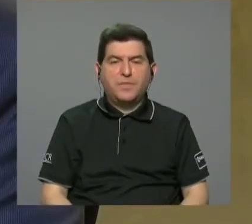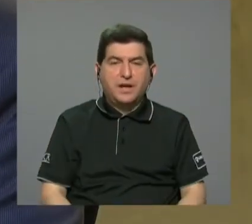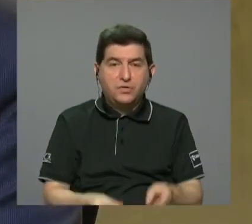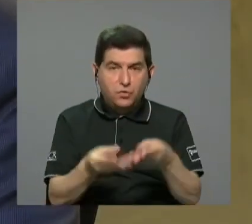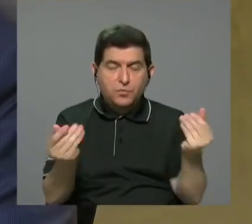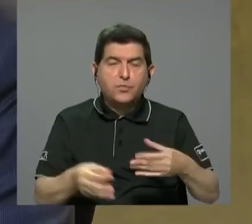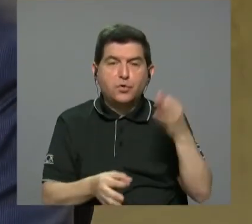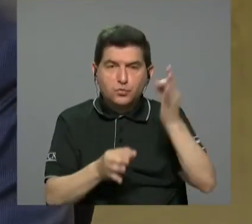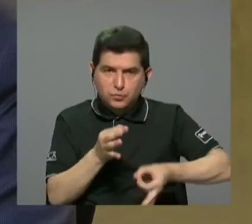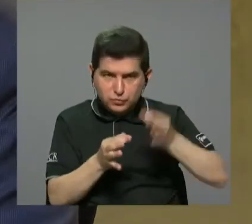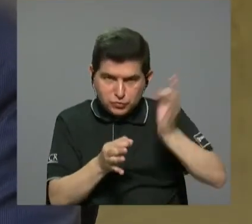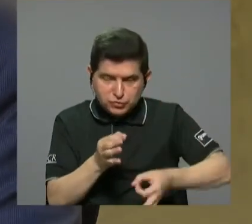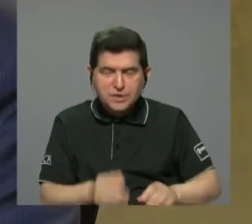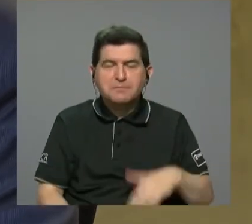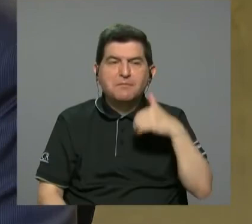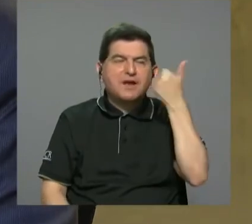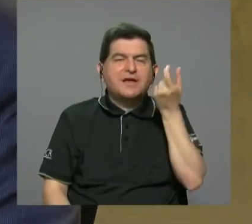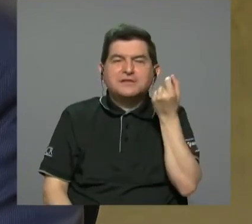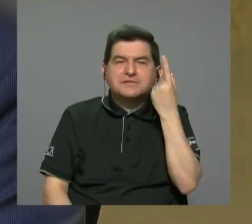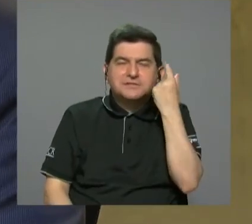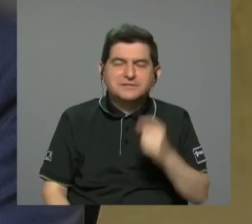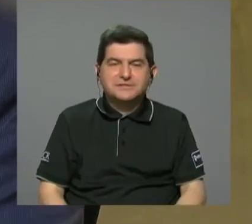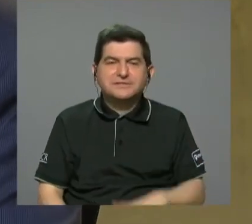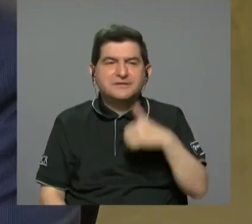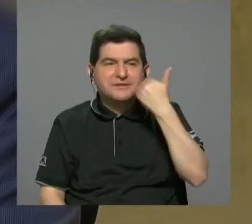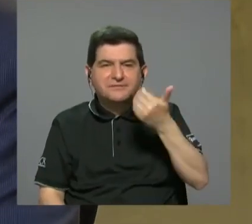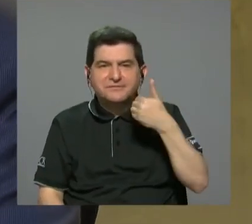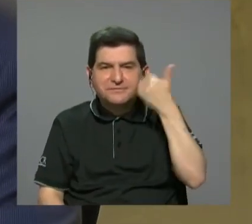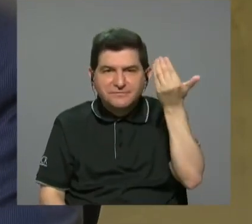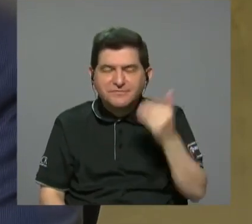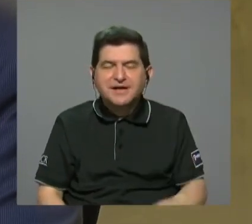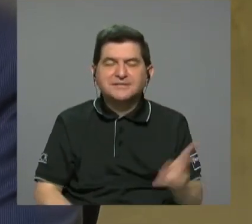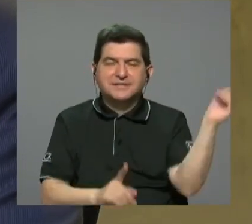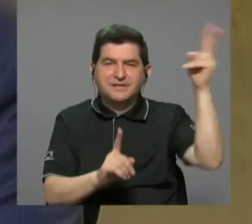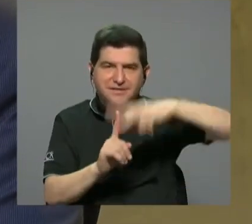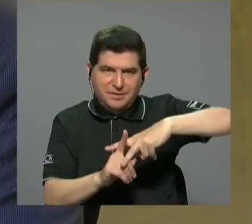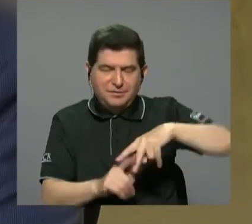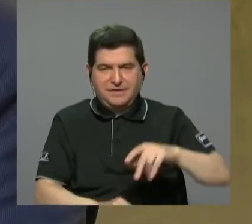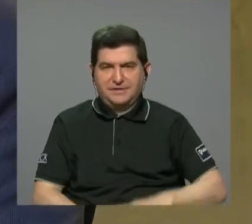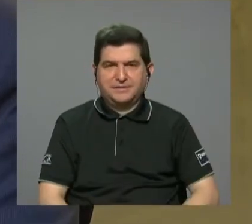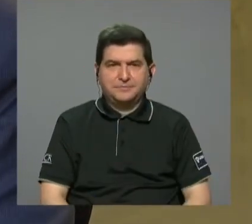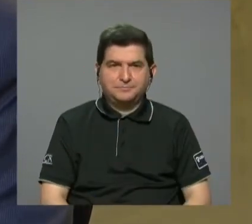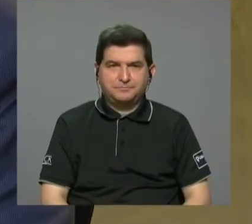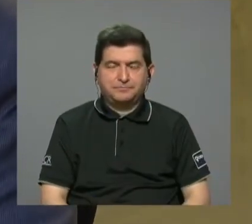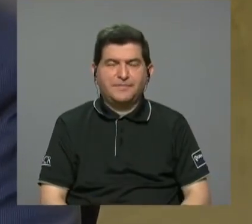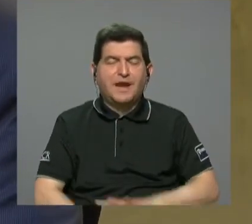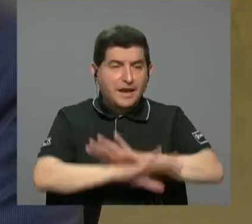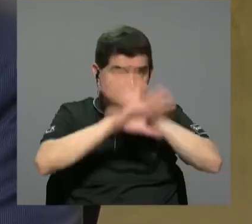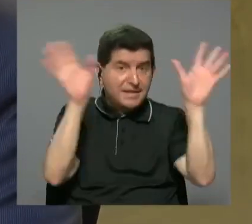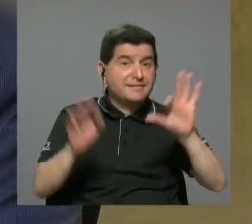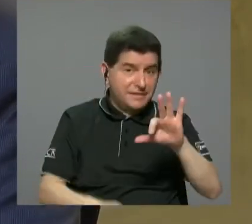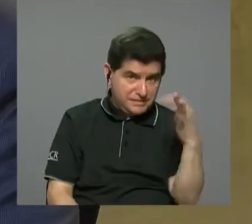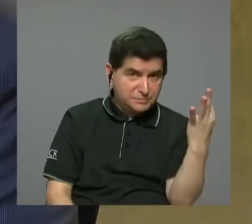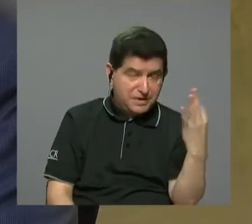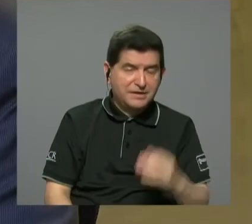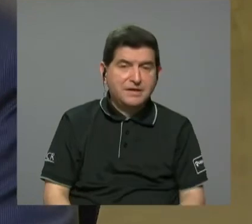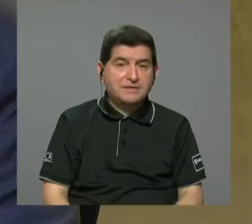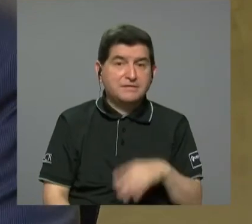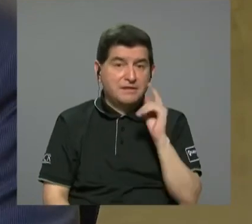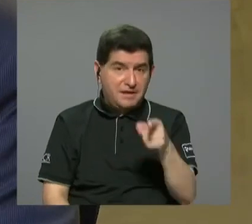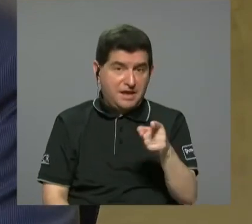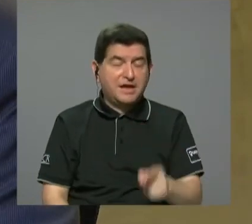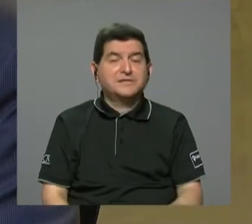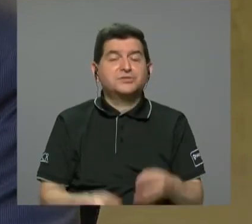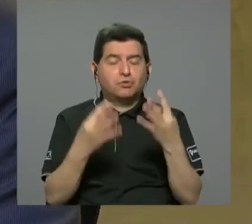productos sencillos, fáciles de entender, fáciles de ejecutar, con mucha transparencia, y eso es lo que